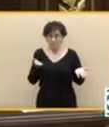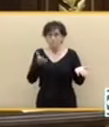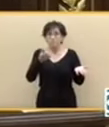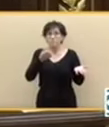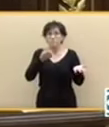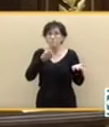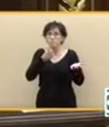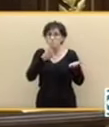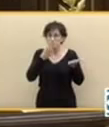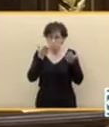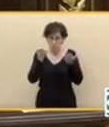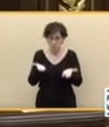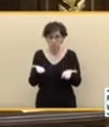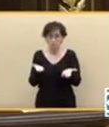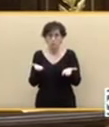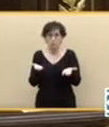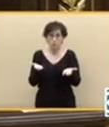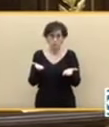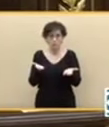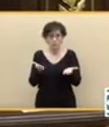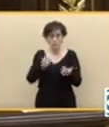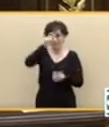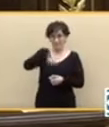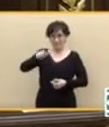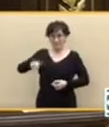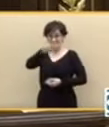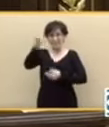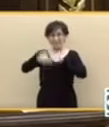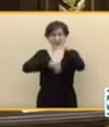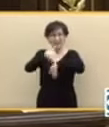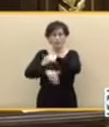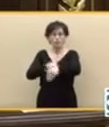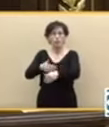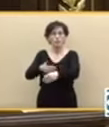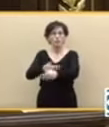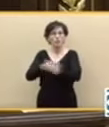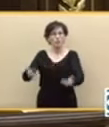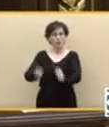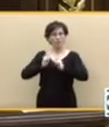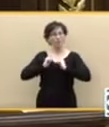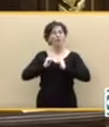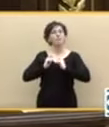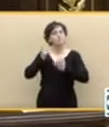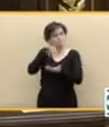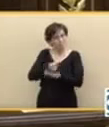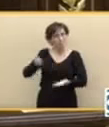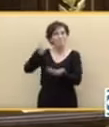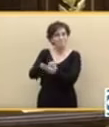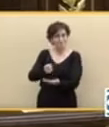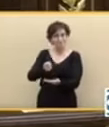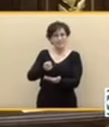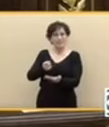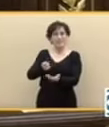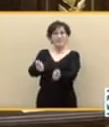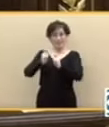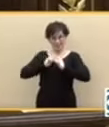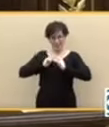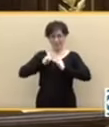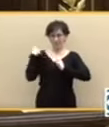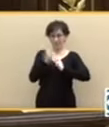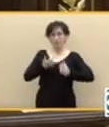tal vez por esto, los electores nos renuevan su confianza y nos han otorgado la victoria electoral en las